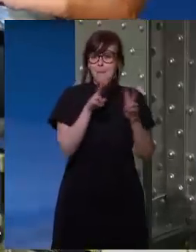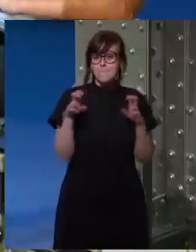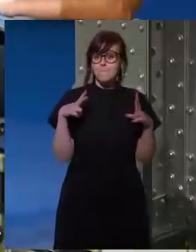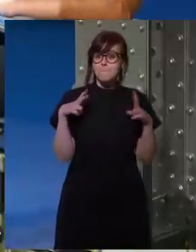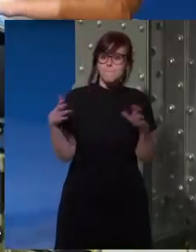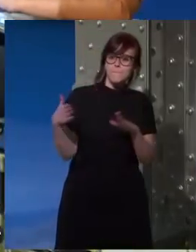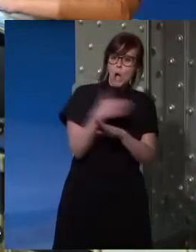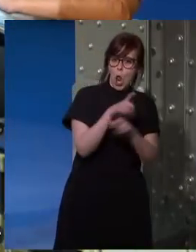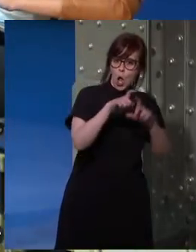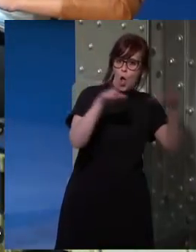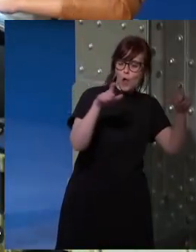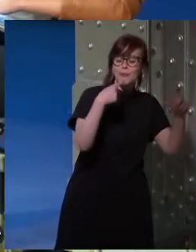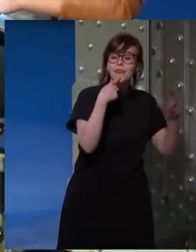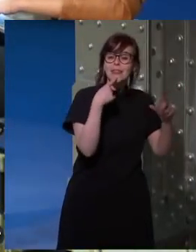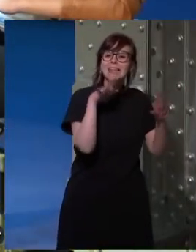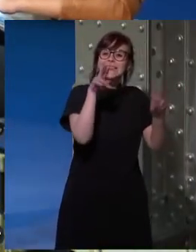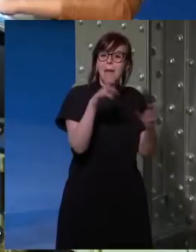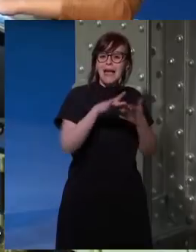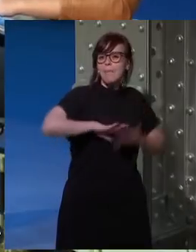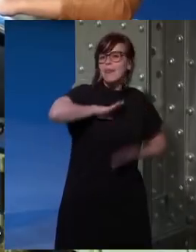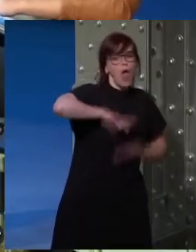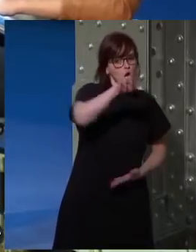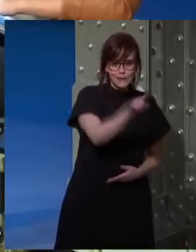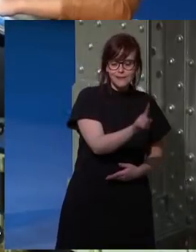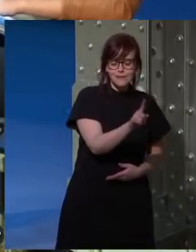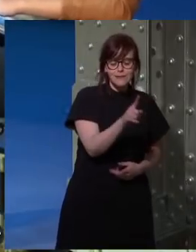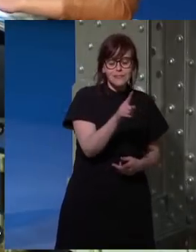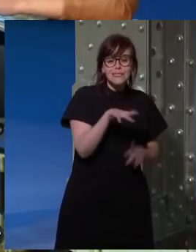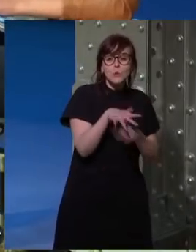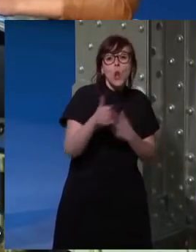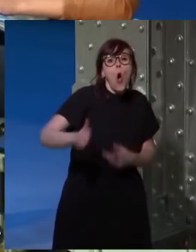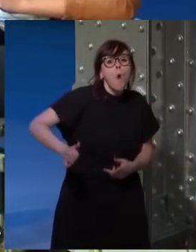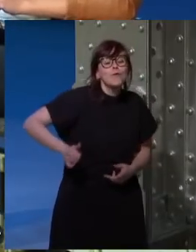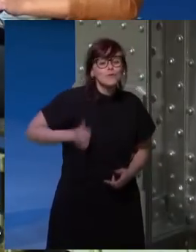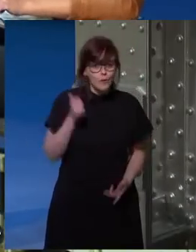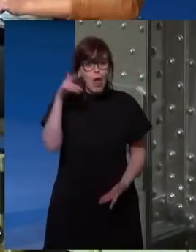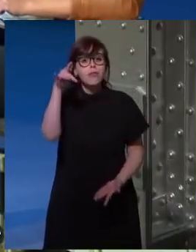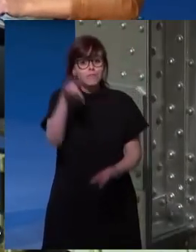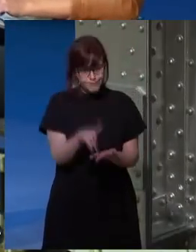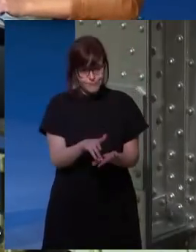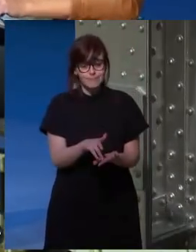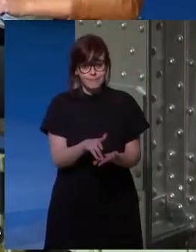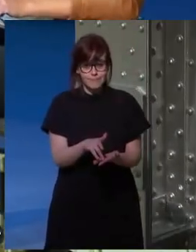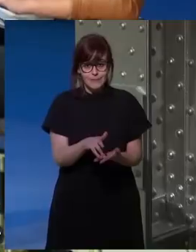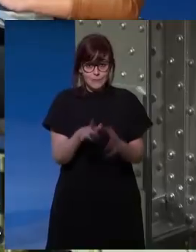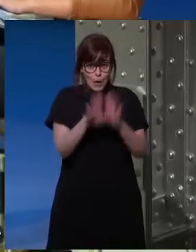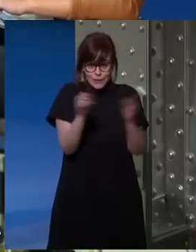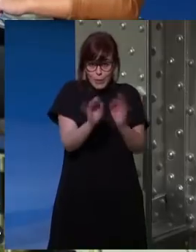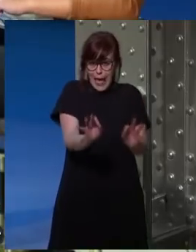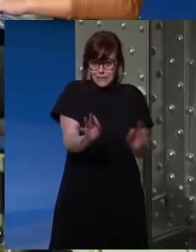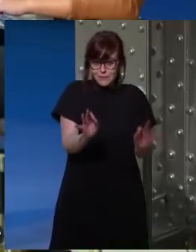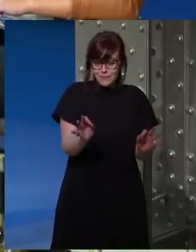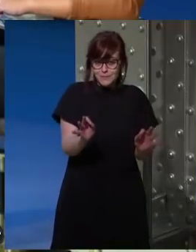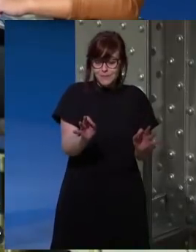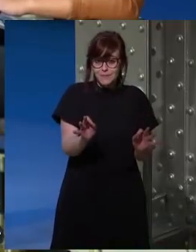era cuestión de capacidad, sino de oportunidad, muchas veces, ¿no? Esto sigue siendo así. Sin duda, sin duda.